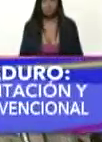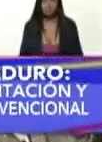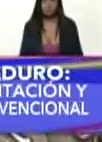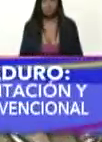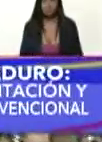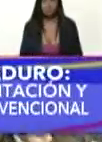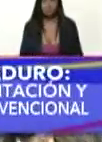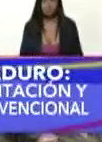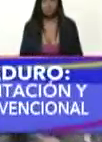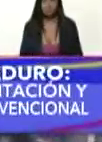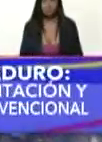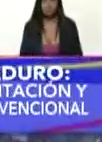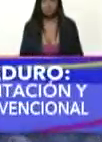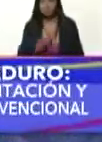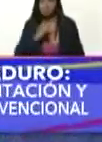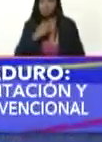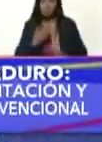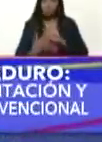para adelantarnos,